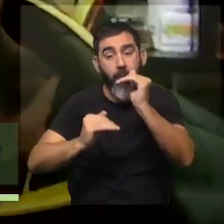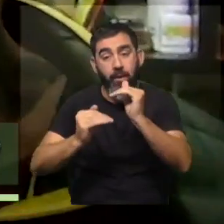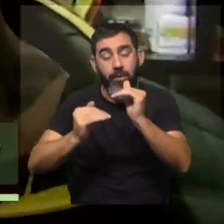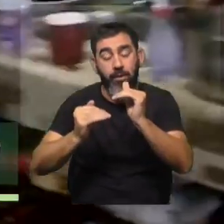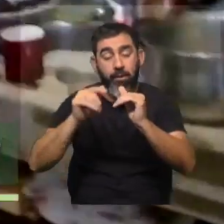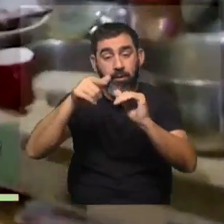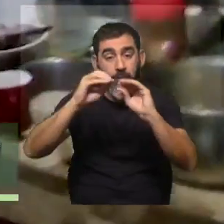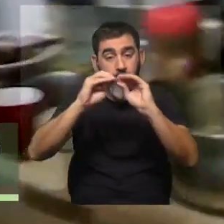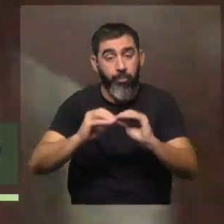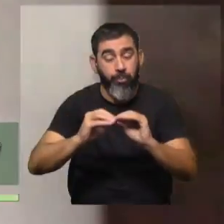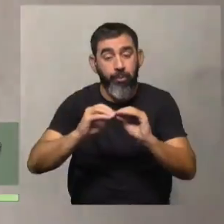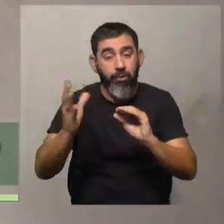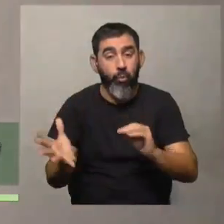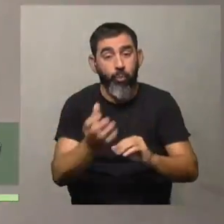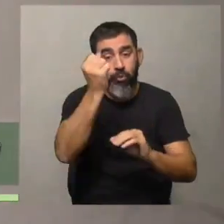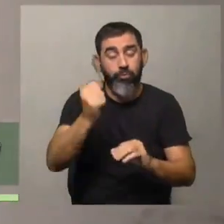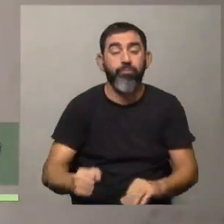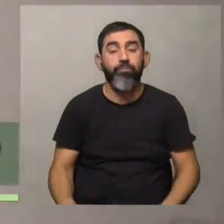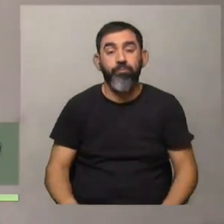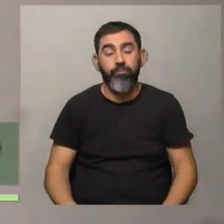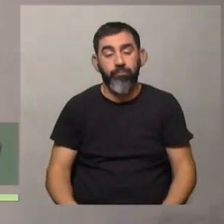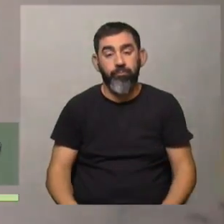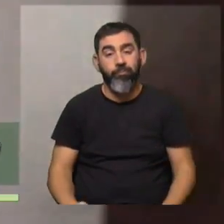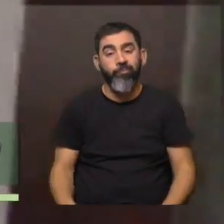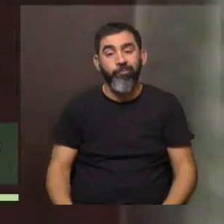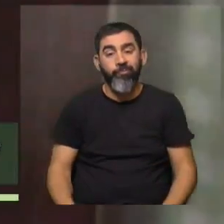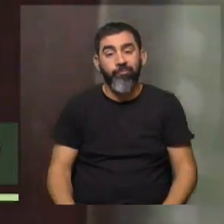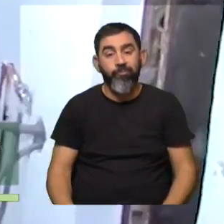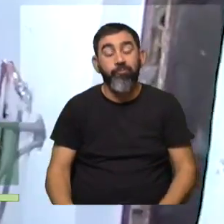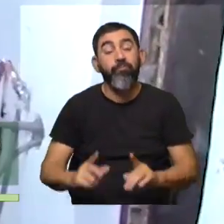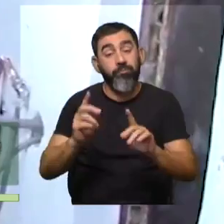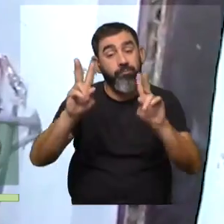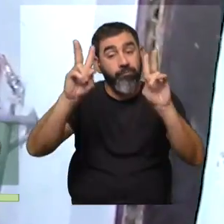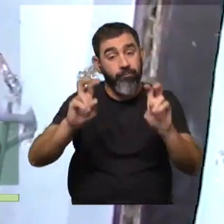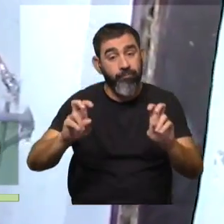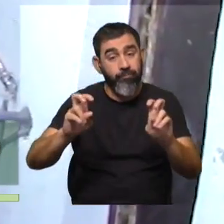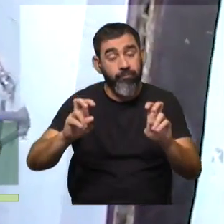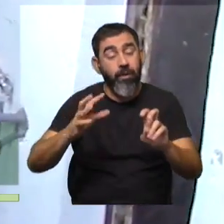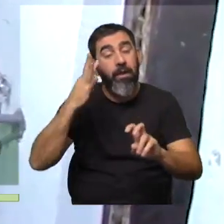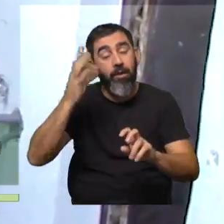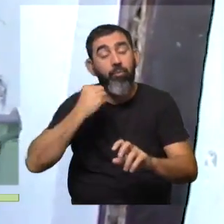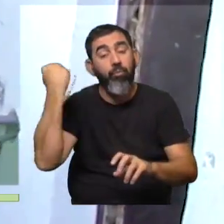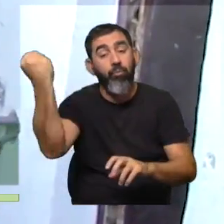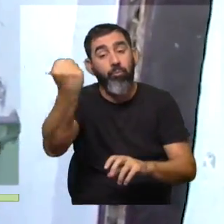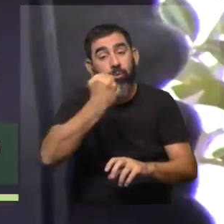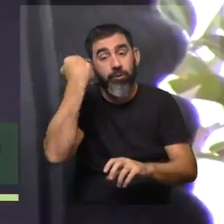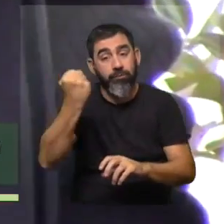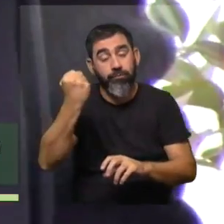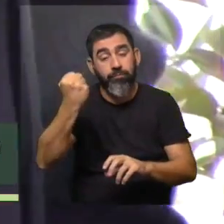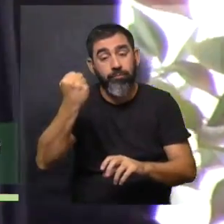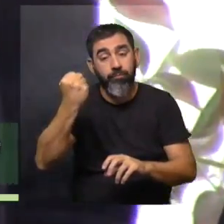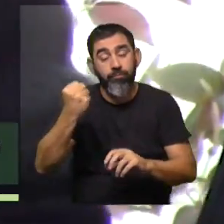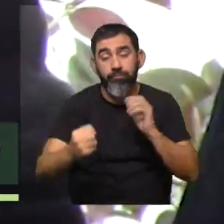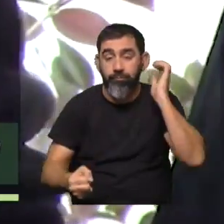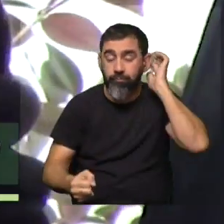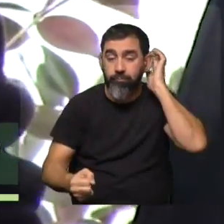que va a ser la la recuperación o la inflación como como le quieramos mencionar y otro de los temas que que entendemos que es prioritario para el para